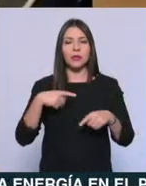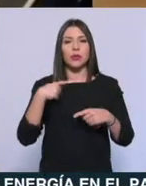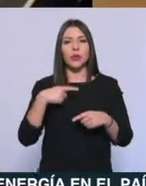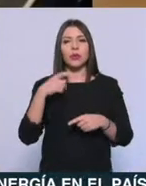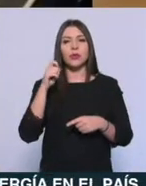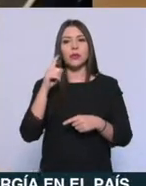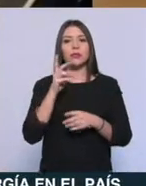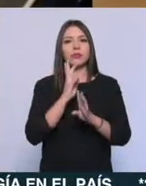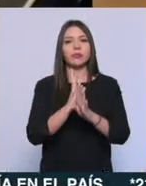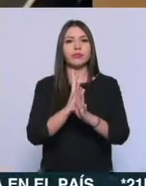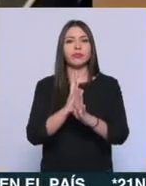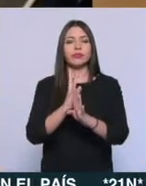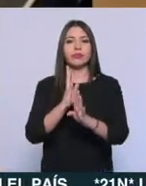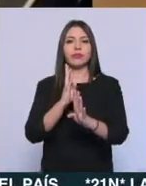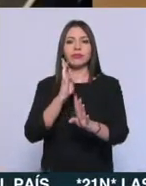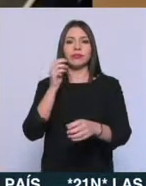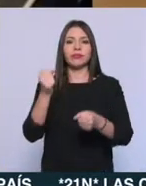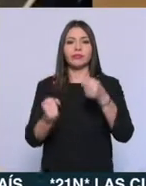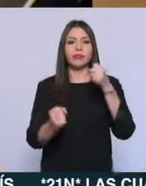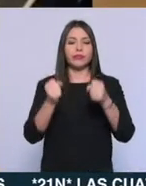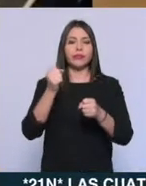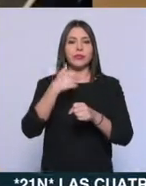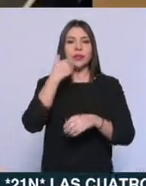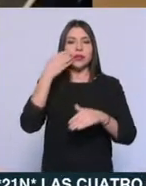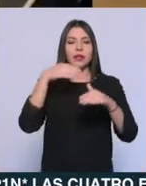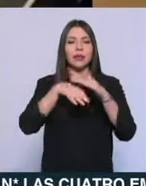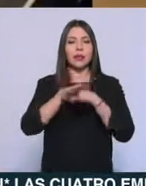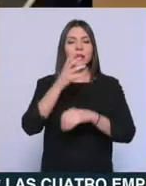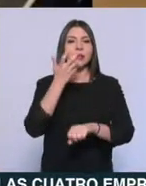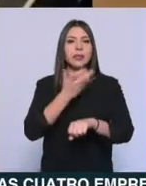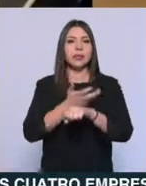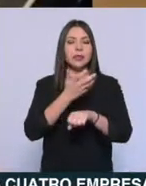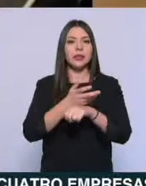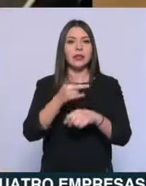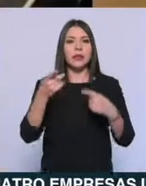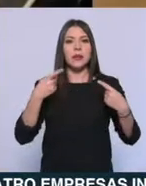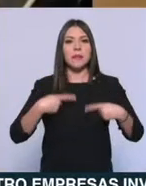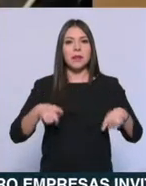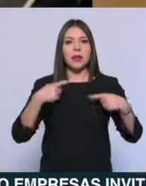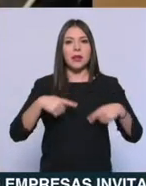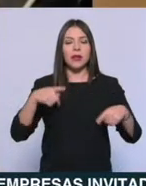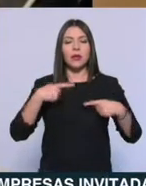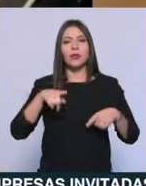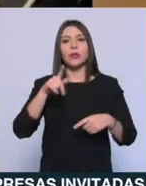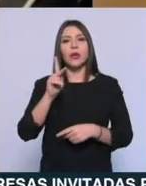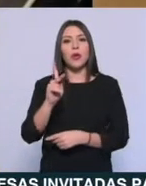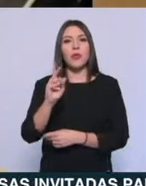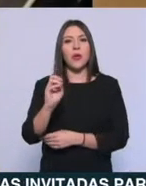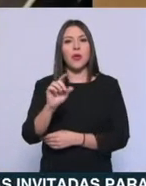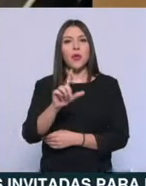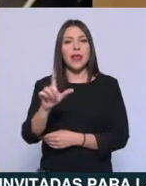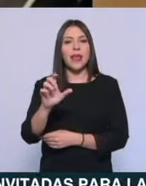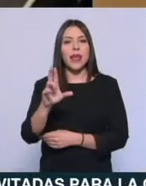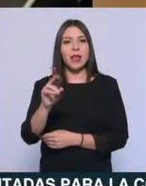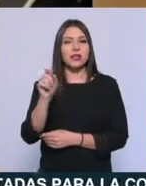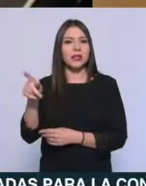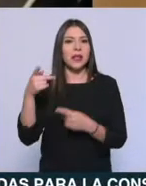que hacen fila para ingresar a Estados Unidos, los polleros se dedican al negocio de tráfico de personas de